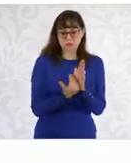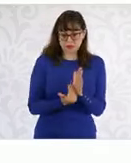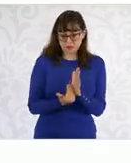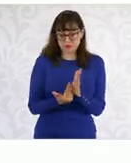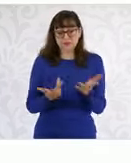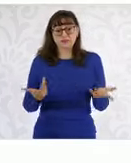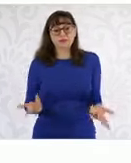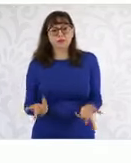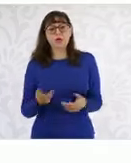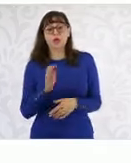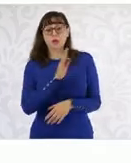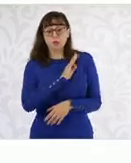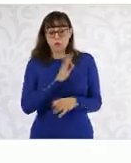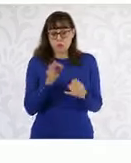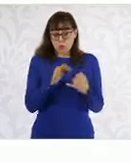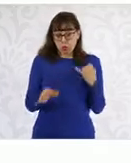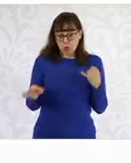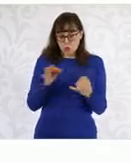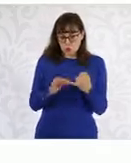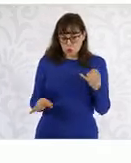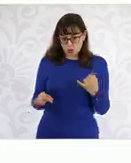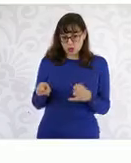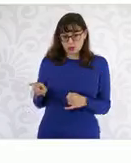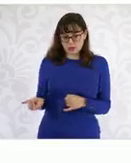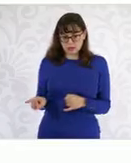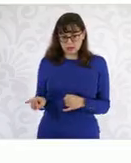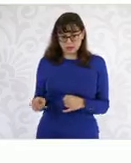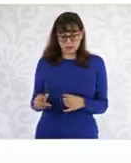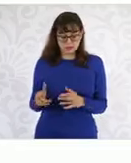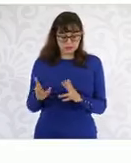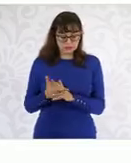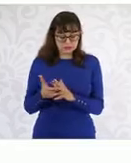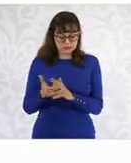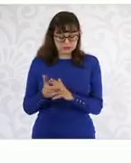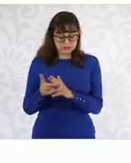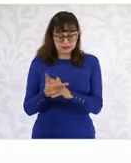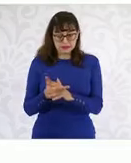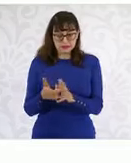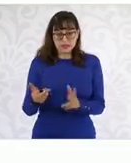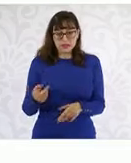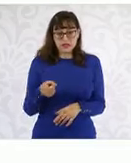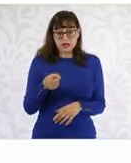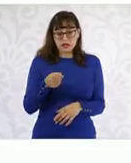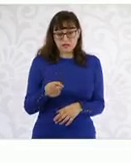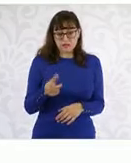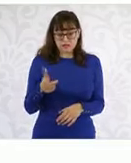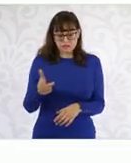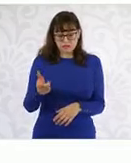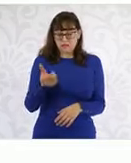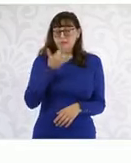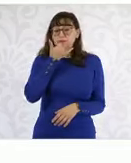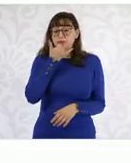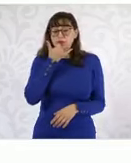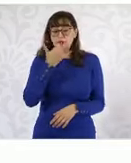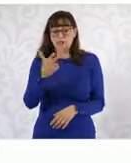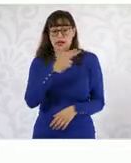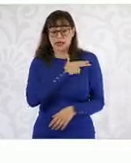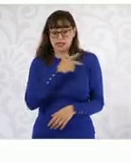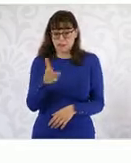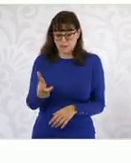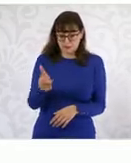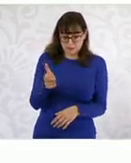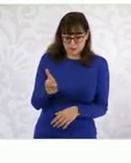fuego, ahí sí podemos ver que si bien la tendencia es descendente, en el último mes también se registró